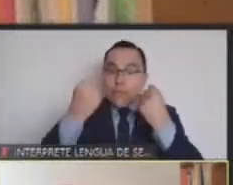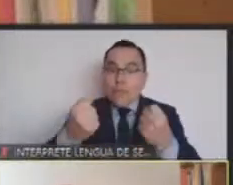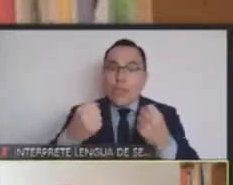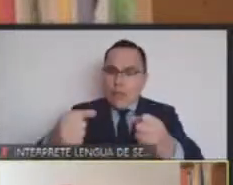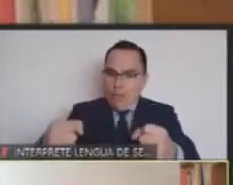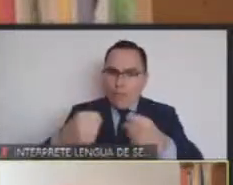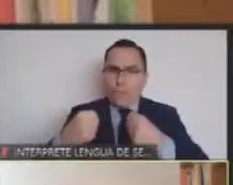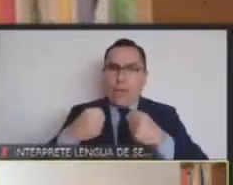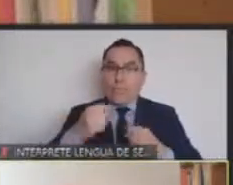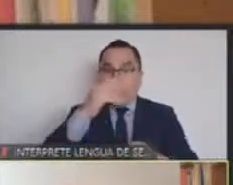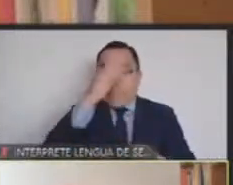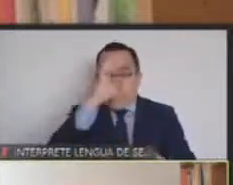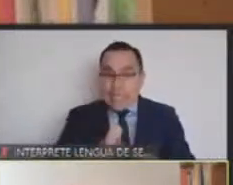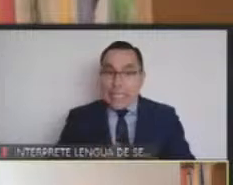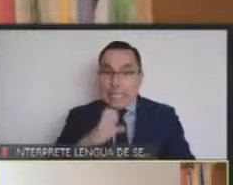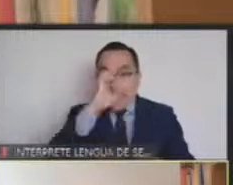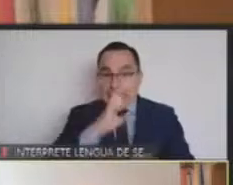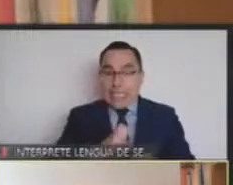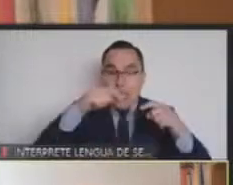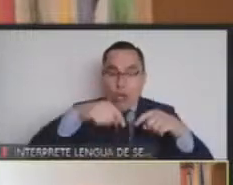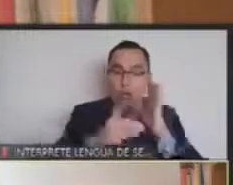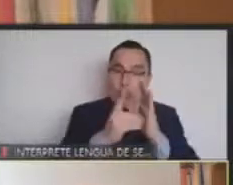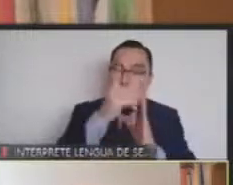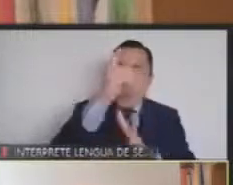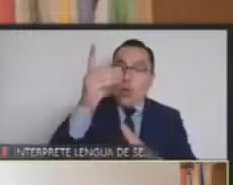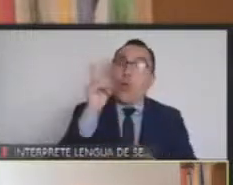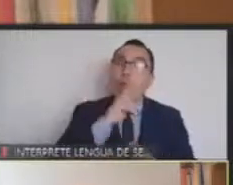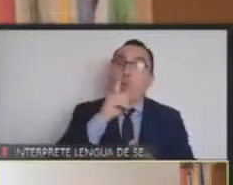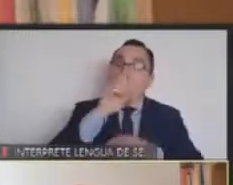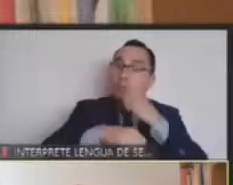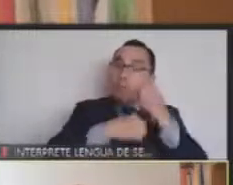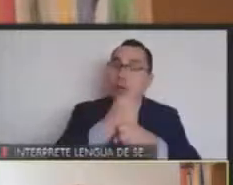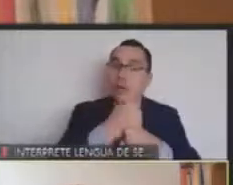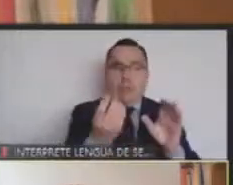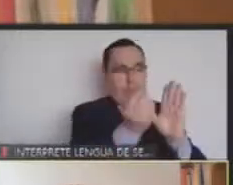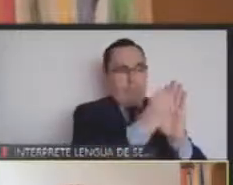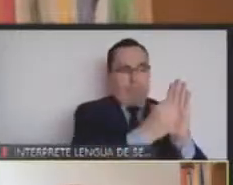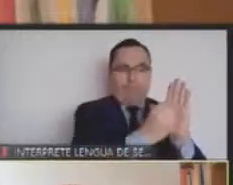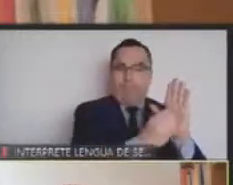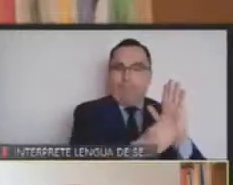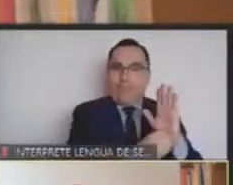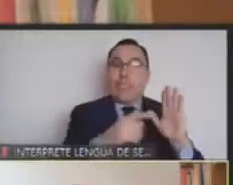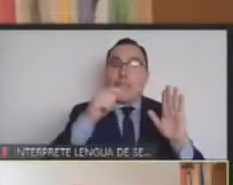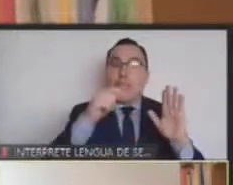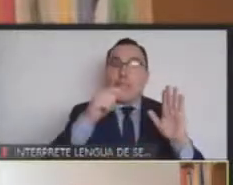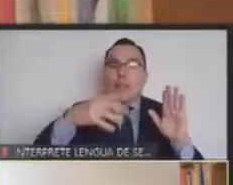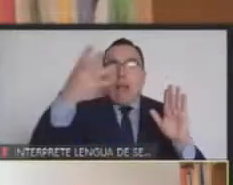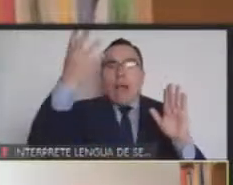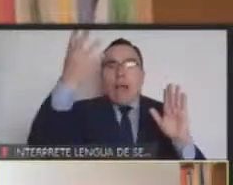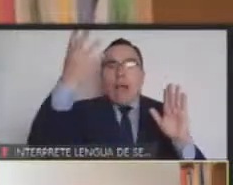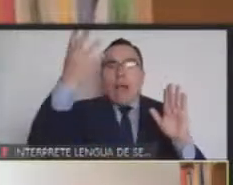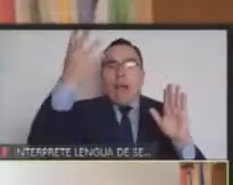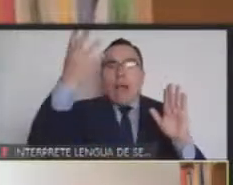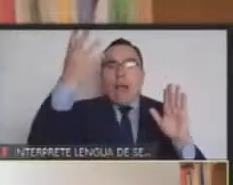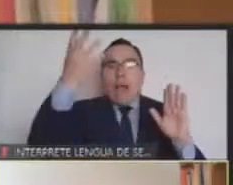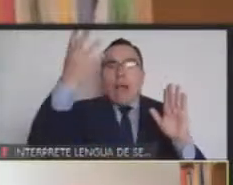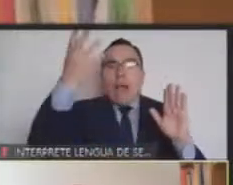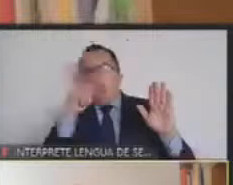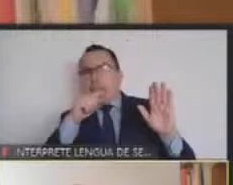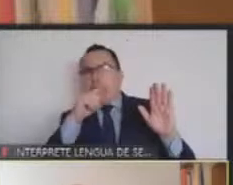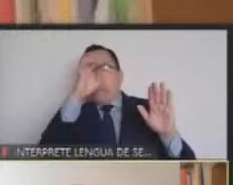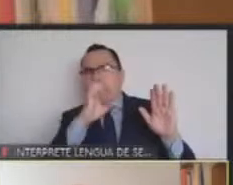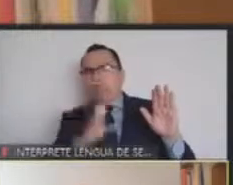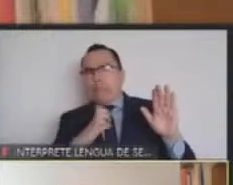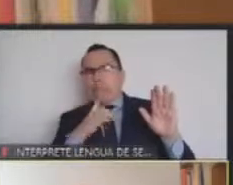de la ética que se ha desarrollado en los últimos años, cambiando, digamos, el paradigma que se tenía acerca de la percepción